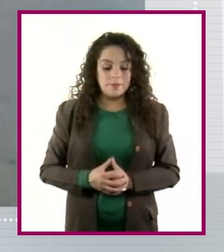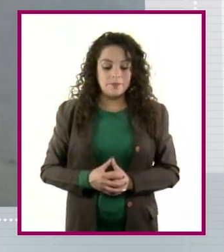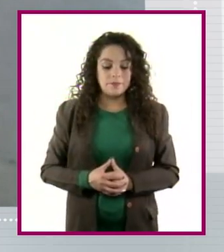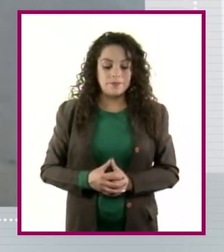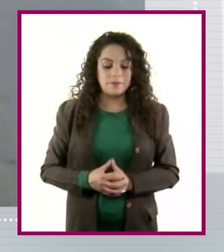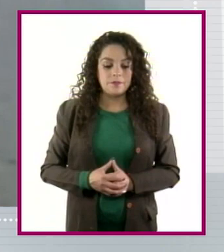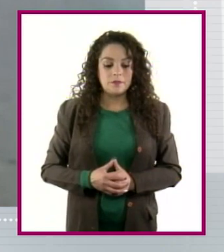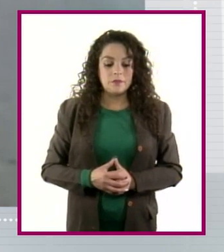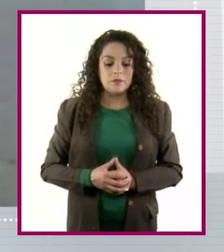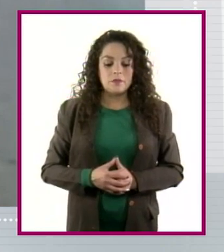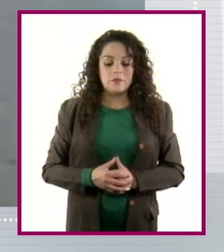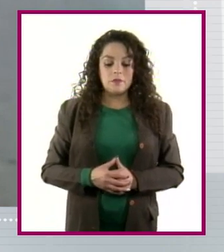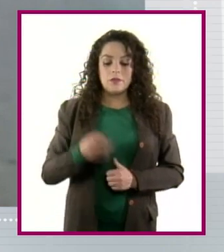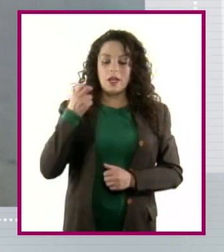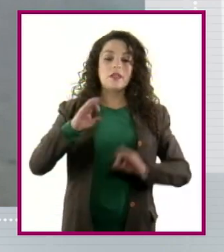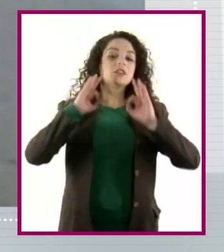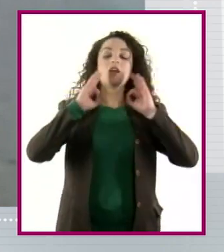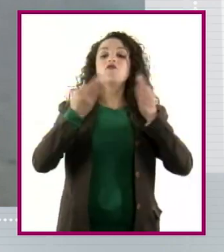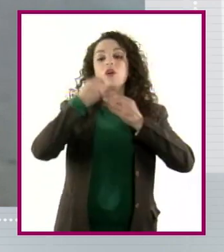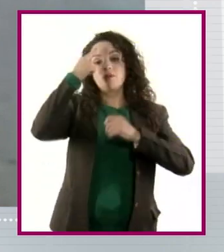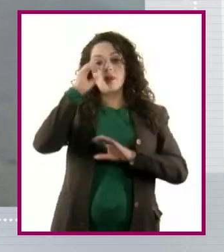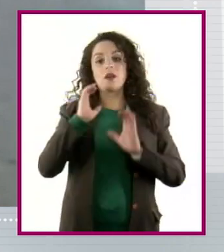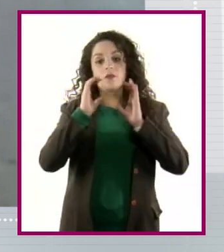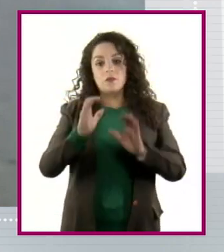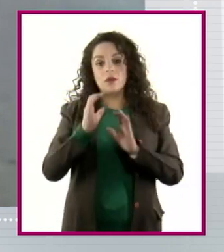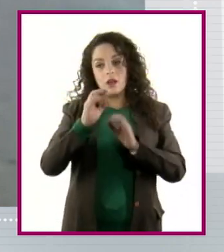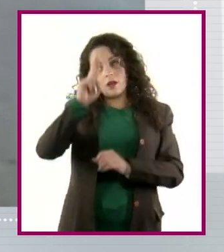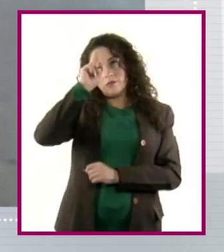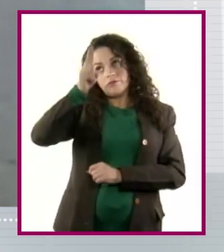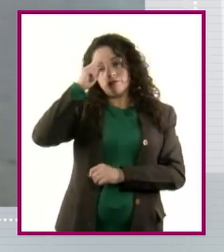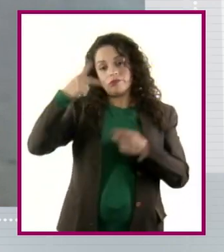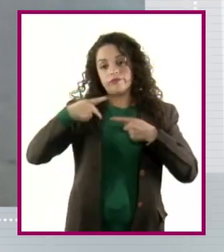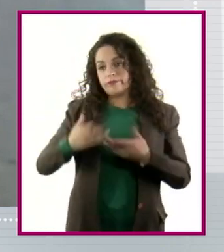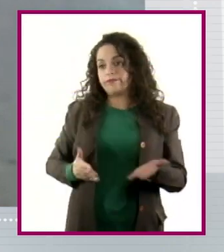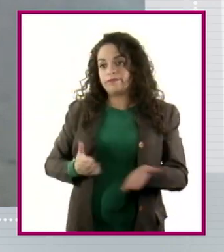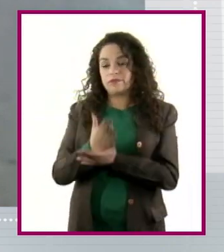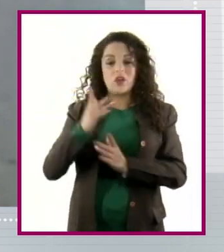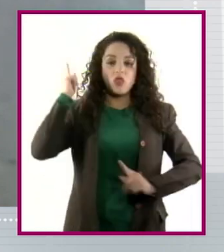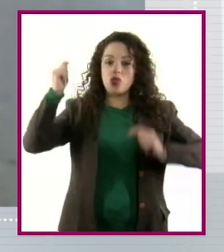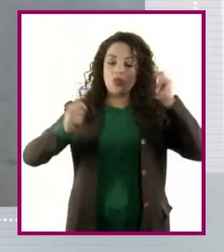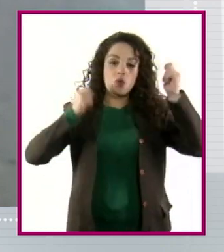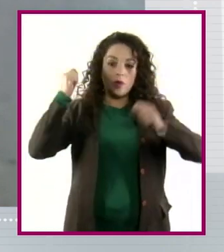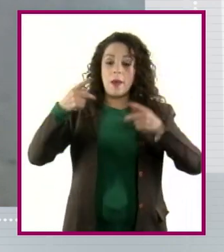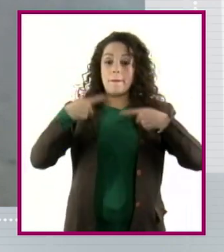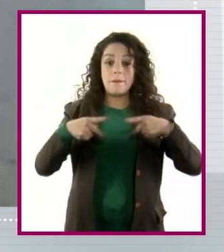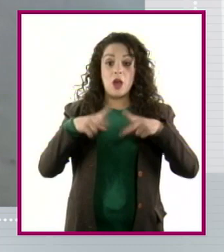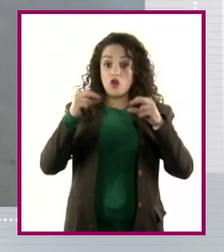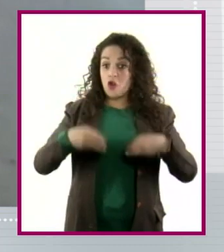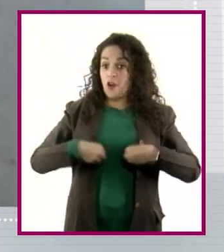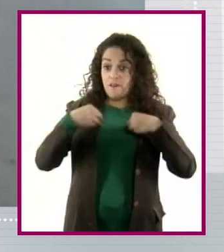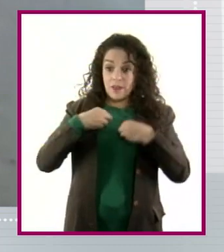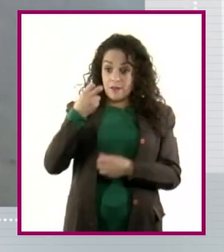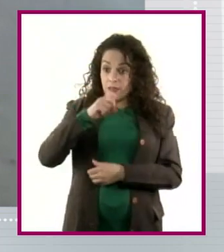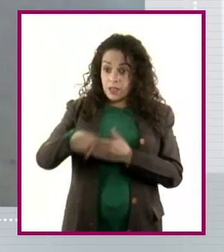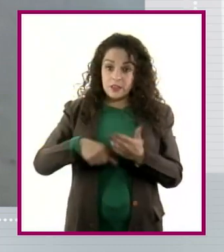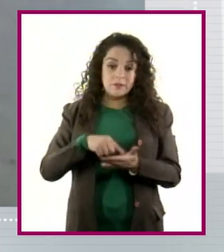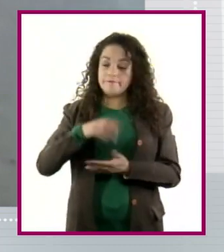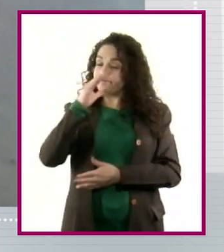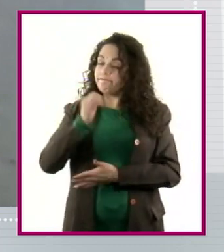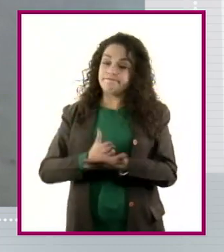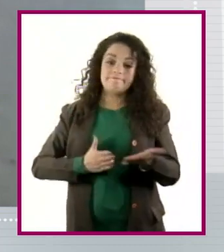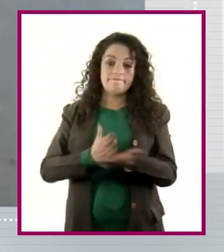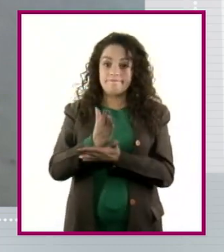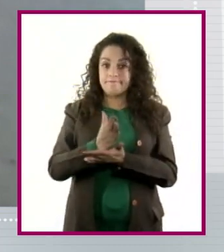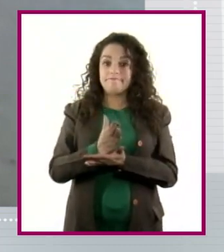hizo este tipo de medidas de no permitir la entrada a los turistas o a gente que no fuera de Malinalco.